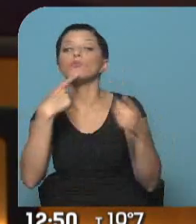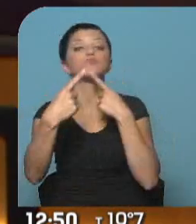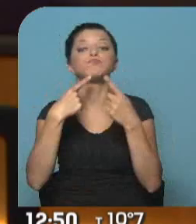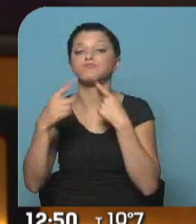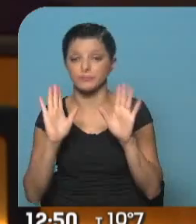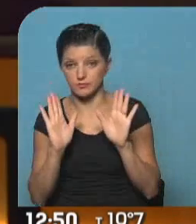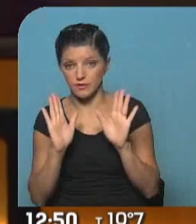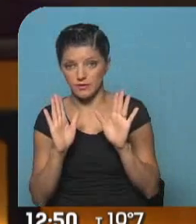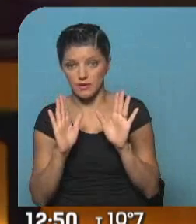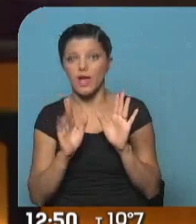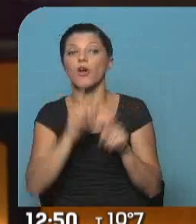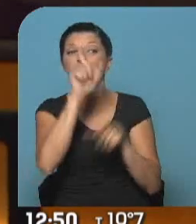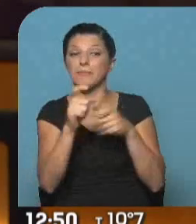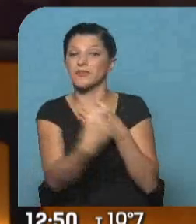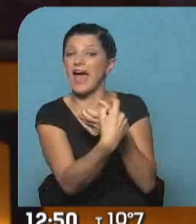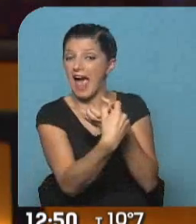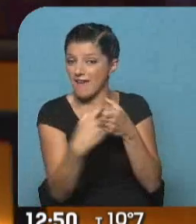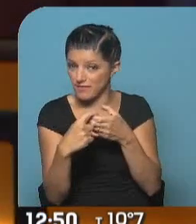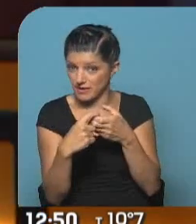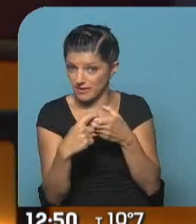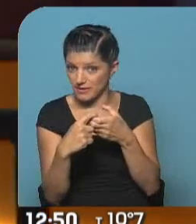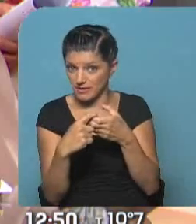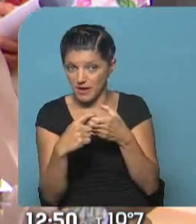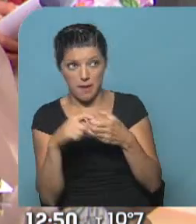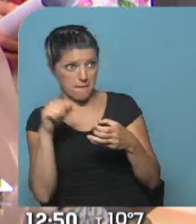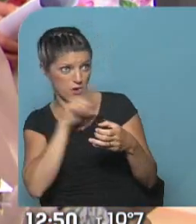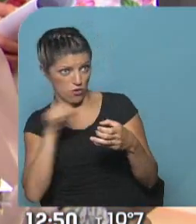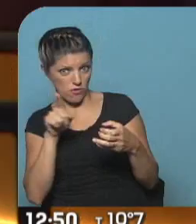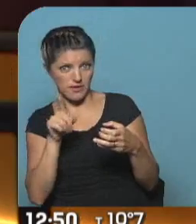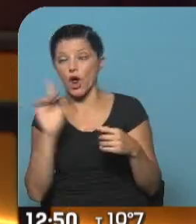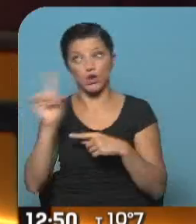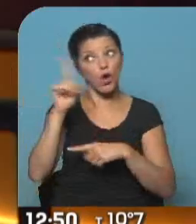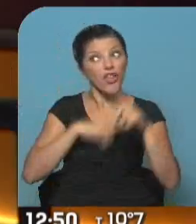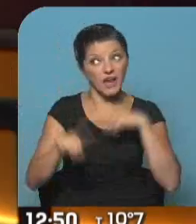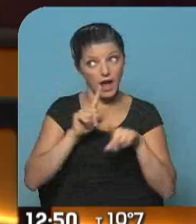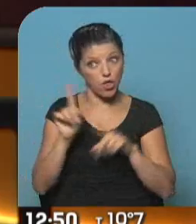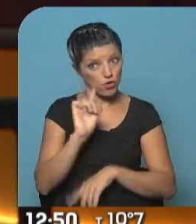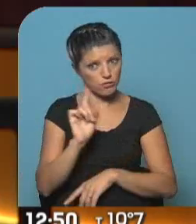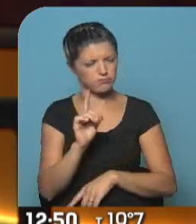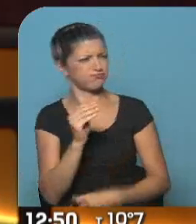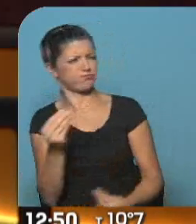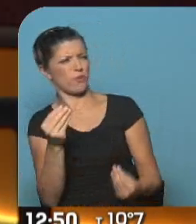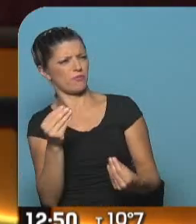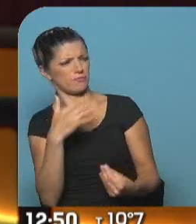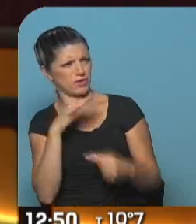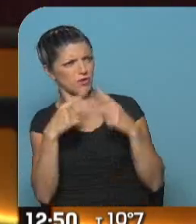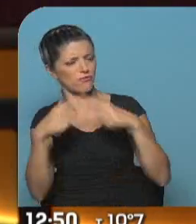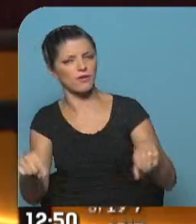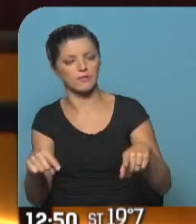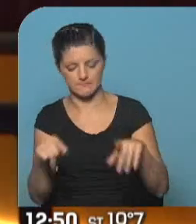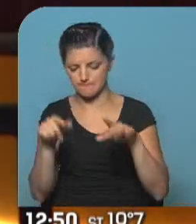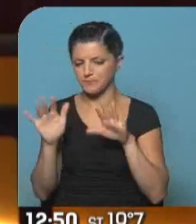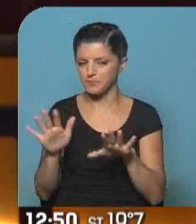los afiliados, que es el peligro. Que no son los votantes. Que no son los delegados. Claro. No son los delegados. A ver, ¿cómo es esa diferencia? Bueno, hay una diferencia. Es